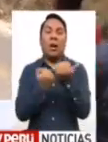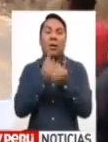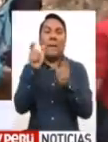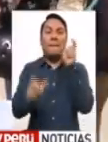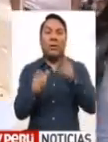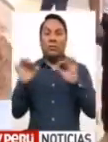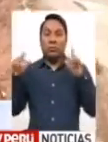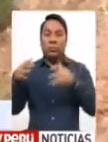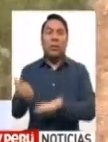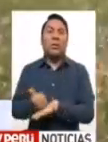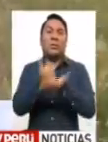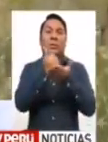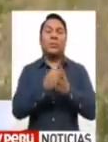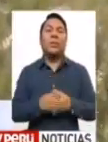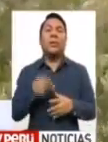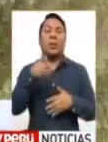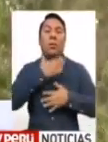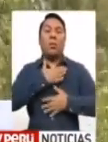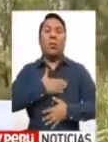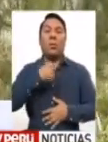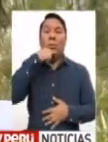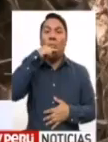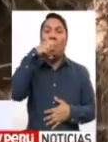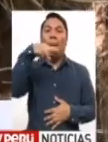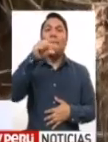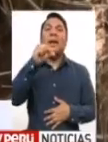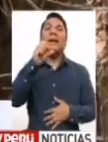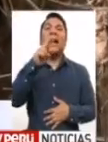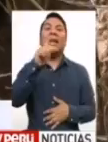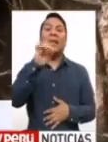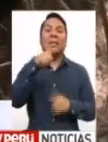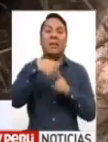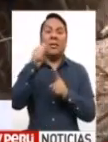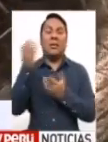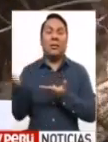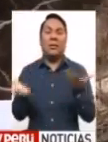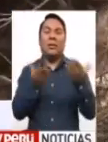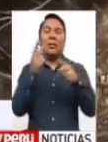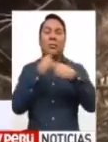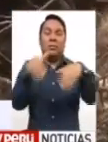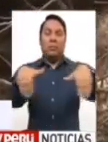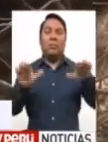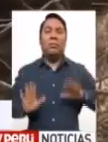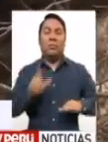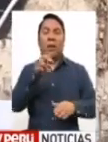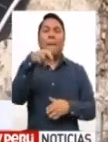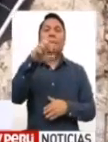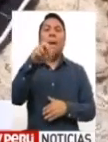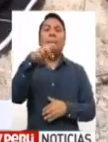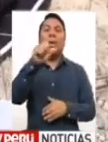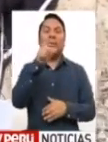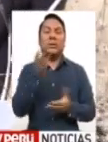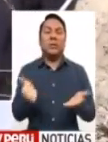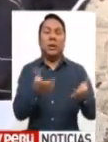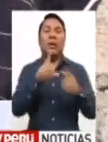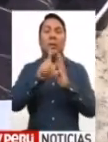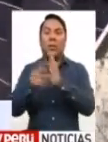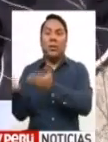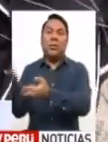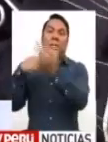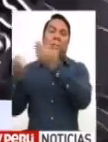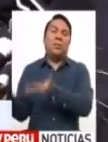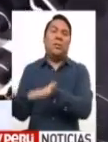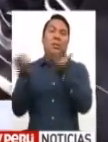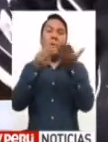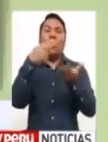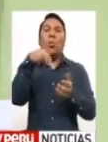del SAMU. El cuerpo de Margarita Patiño fue llevado a la morgue de la ciudad de Pampas. Luego será trasladado a la